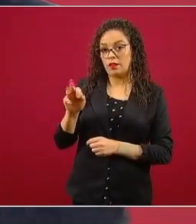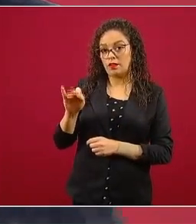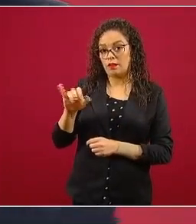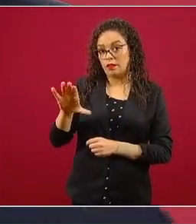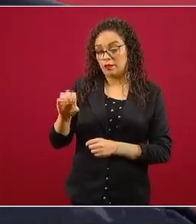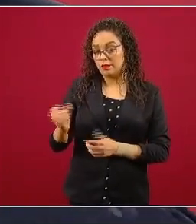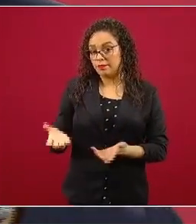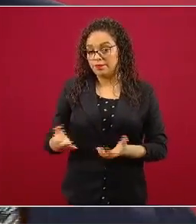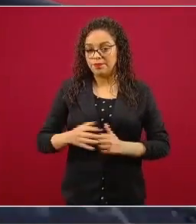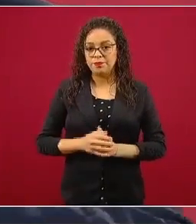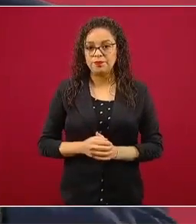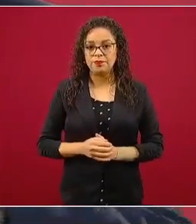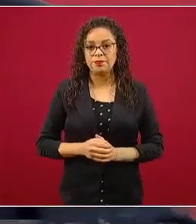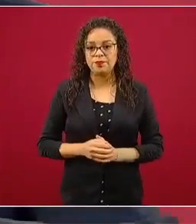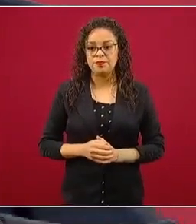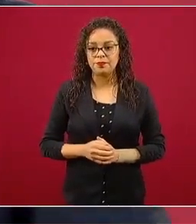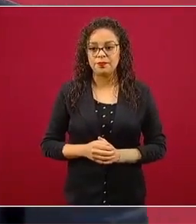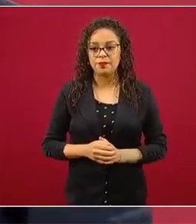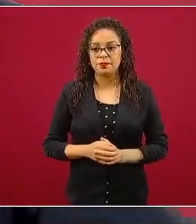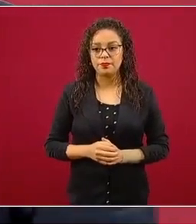Pero en todos los casos,